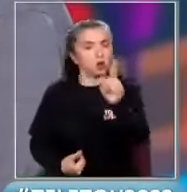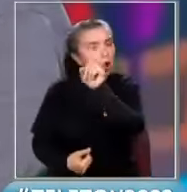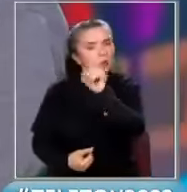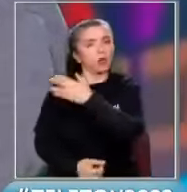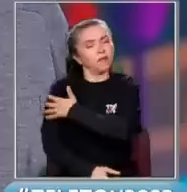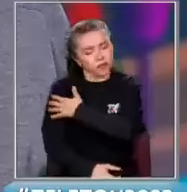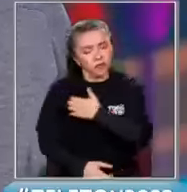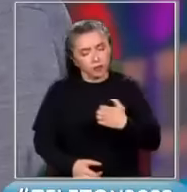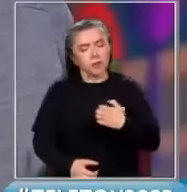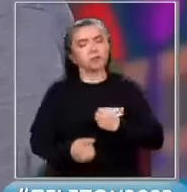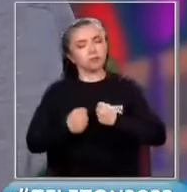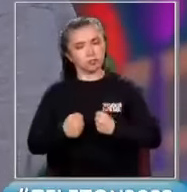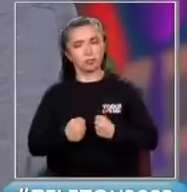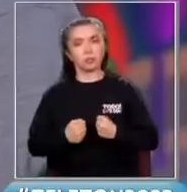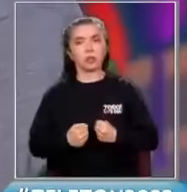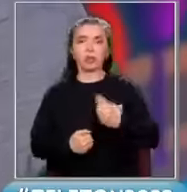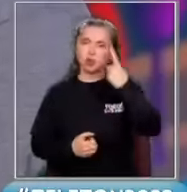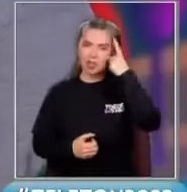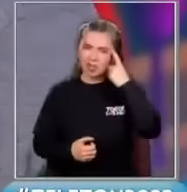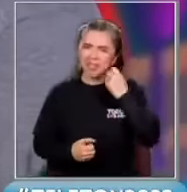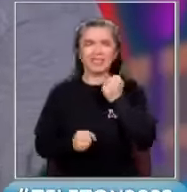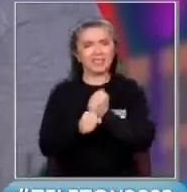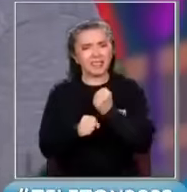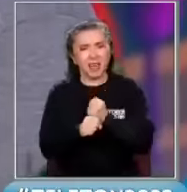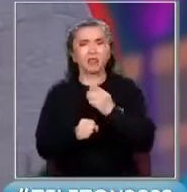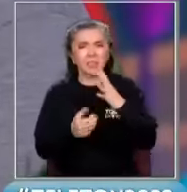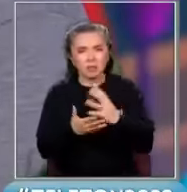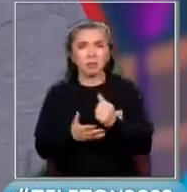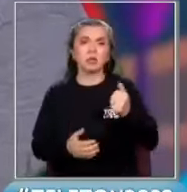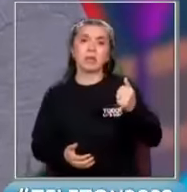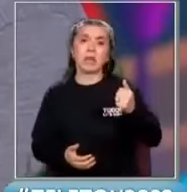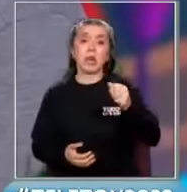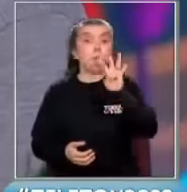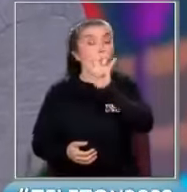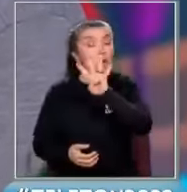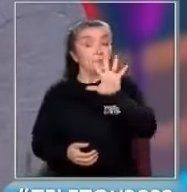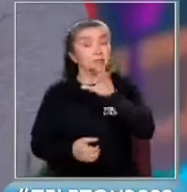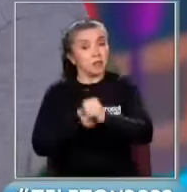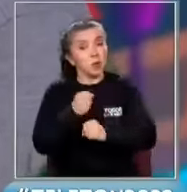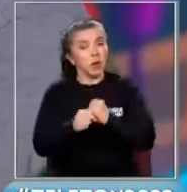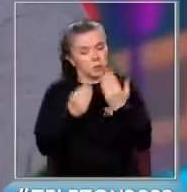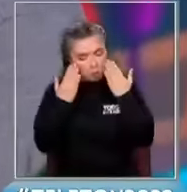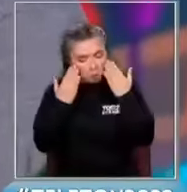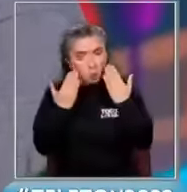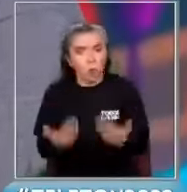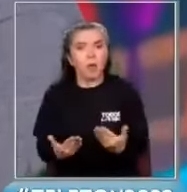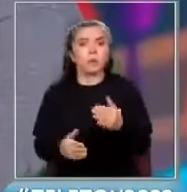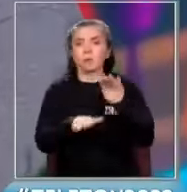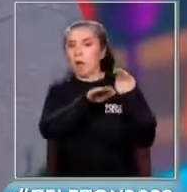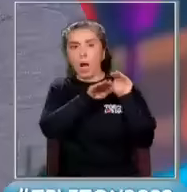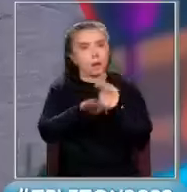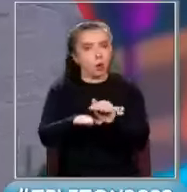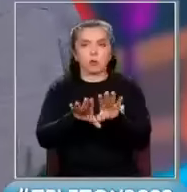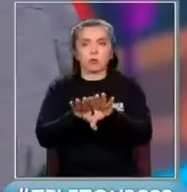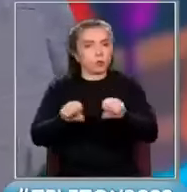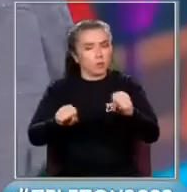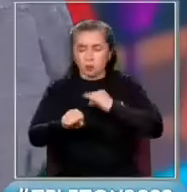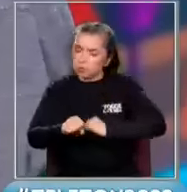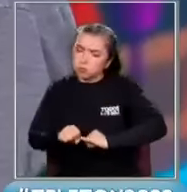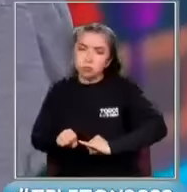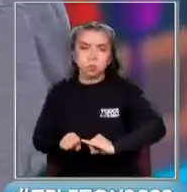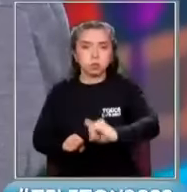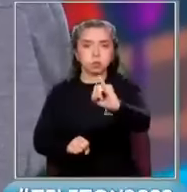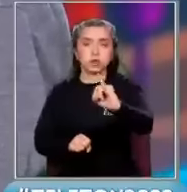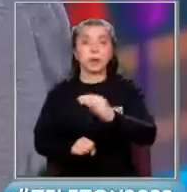fe. Creo que esta obra, que cumple ya 45 años, merece todo nuestro apoyo y nuestro eterno compromiso. Algo que me